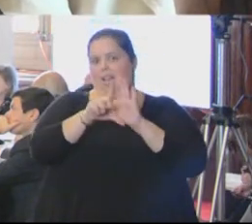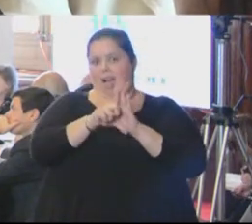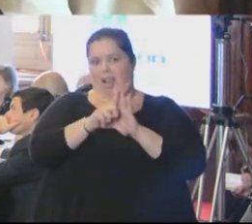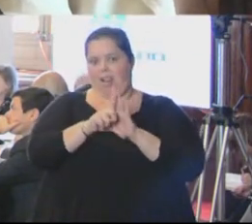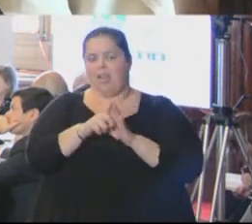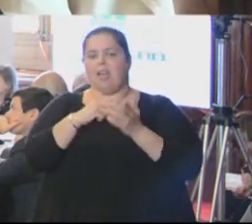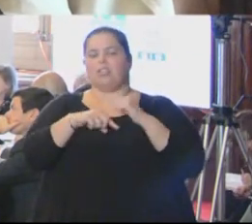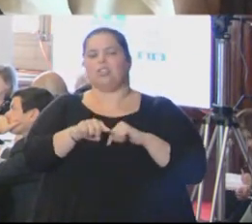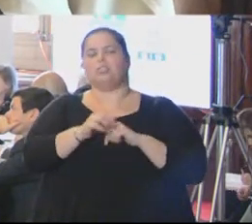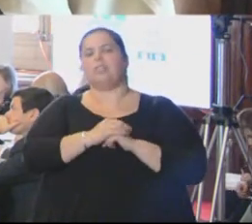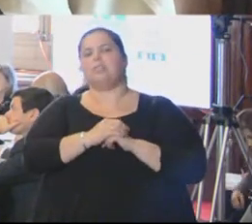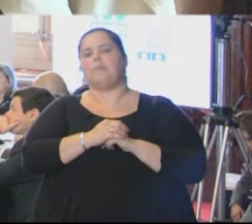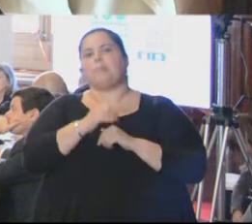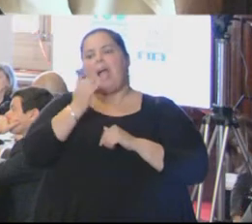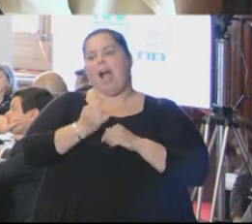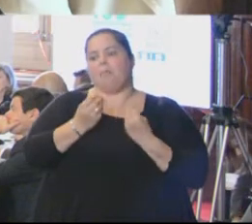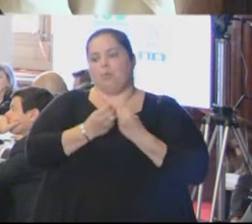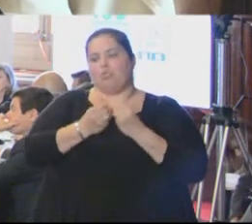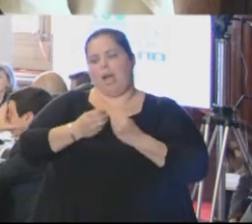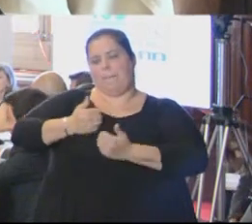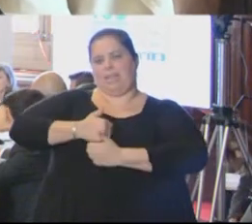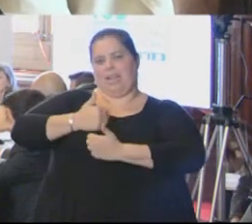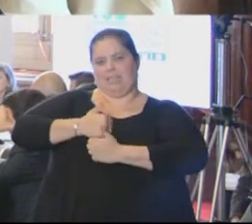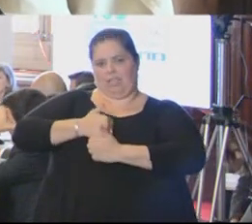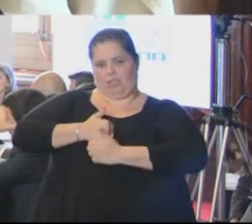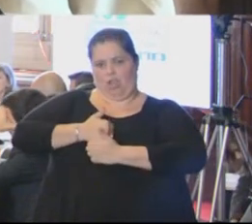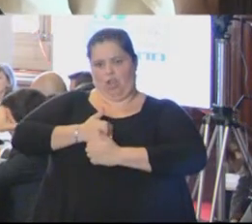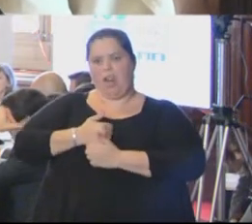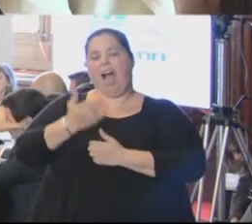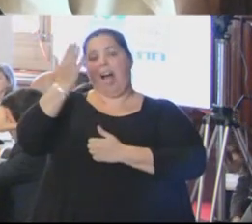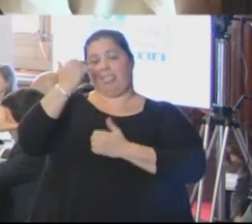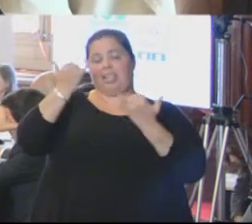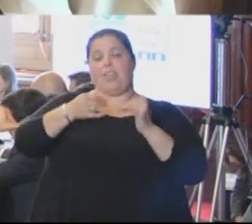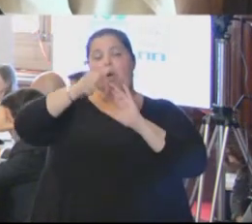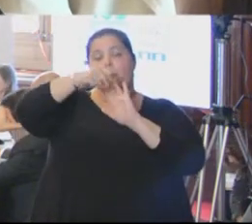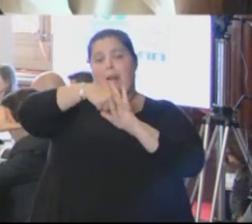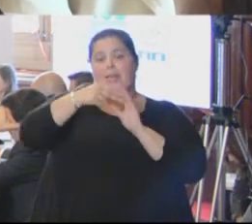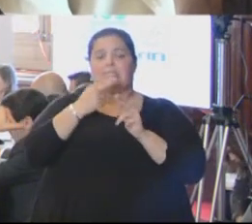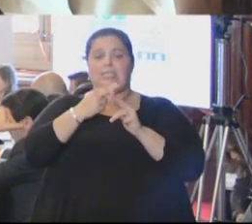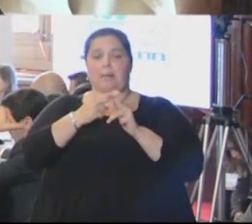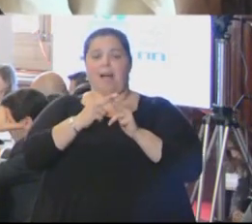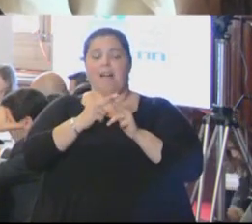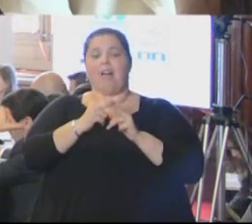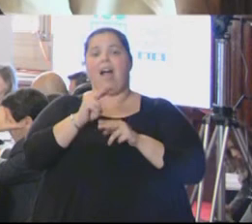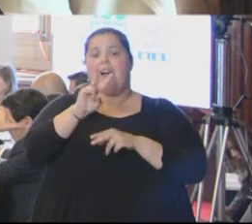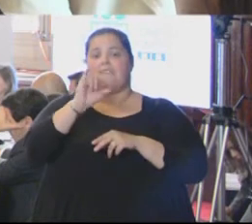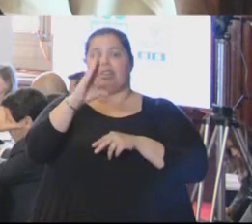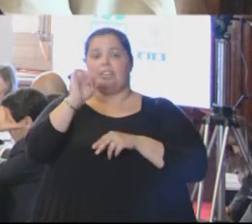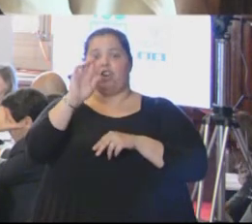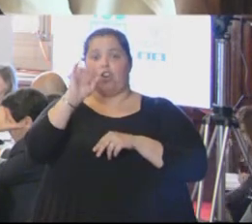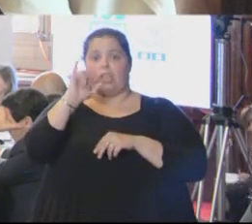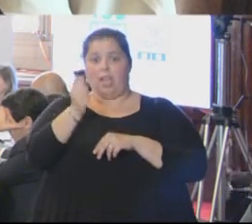de militarización. Anteriormente se desarrollaba el Plan Victoria por la consolidación y estabilización de las regiones y